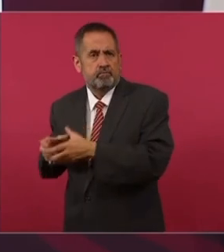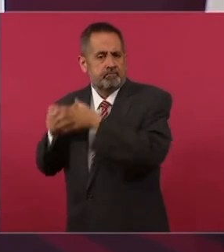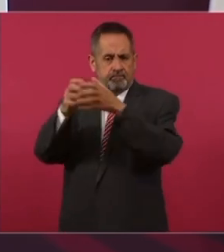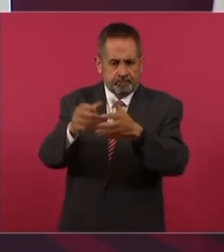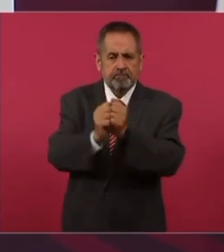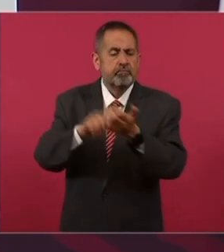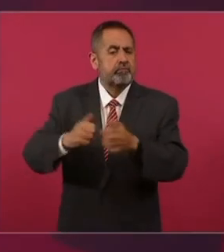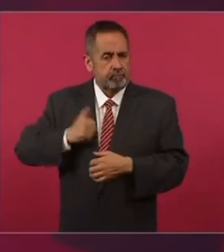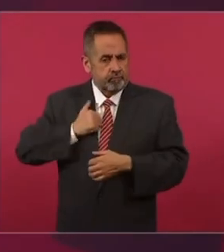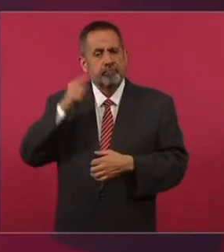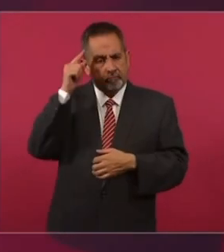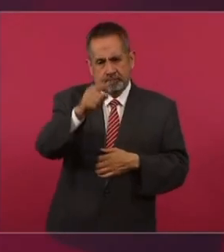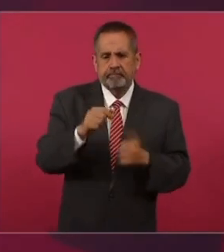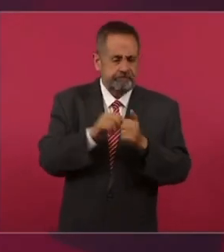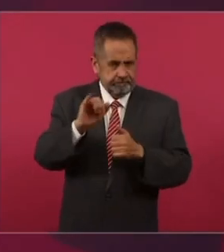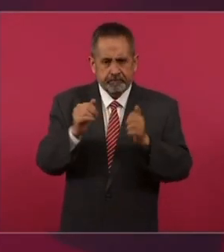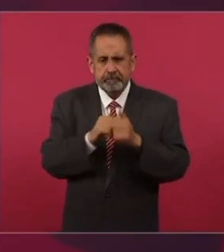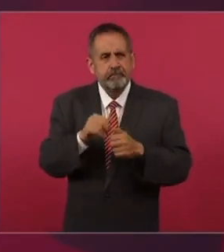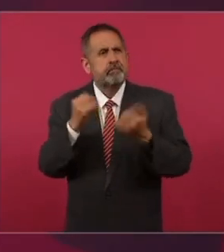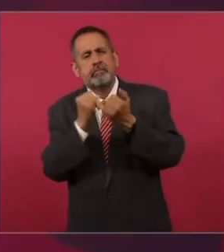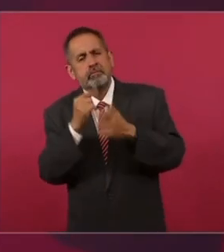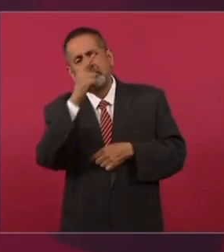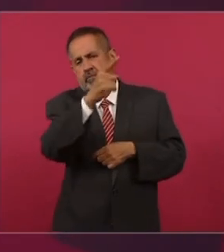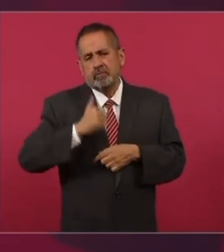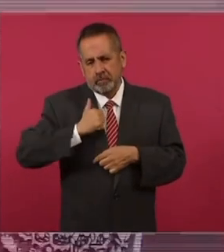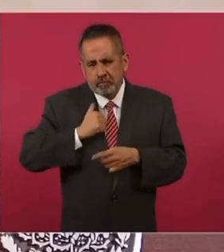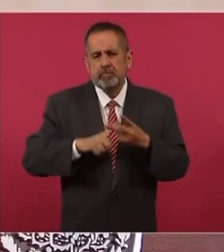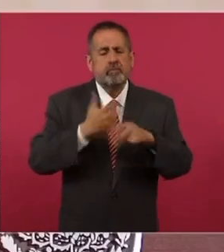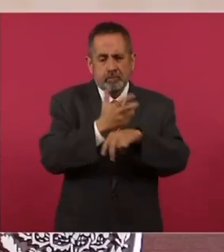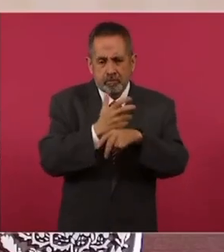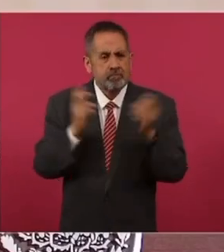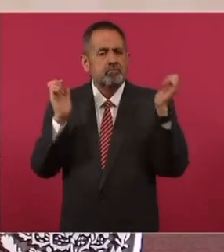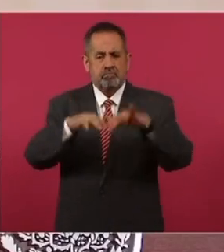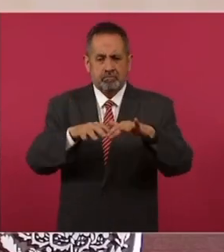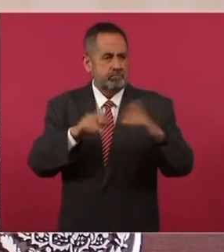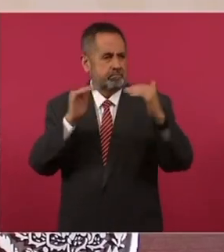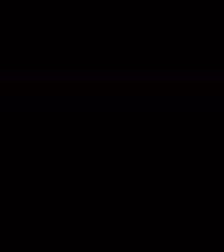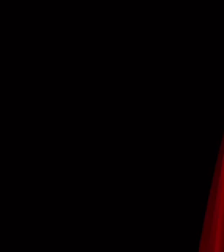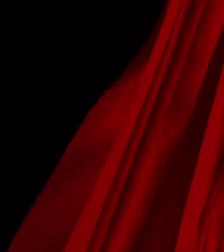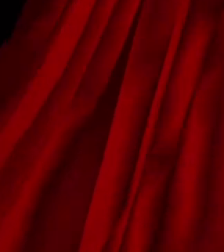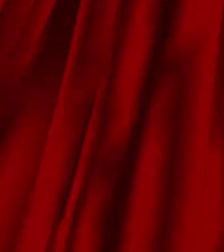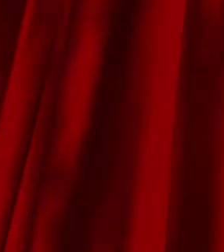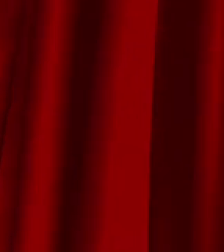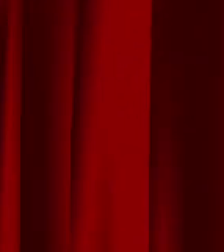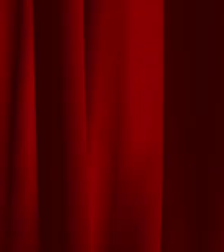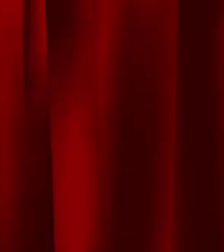con sus homólogos del gobierno de Estados Unidos y de Canadá.